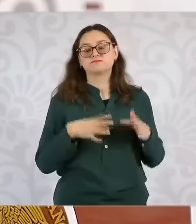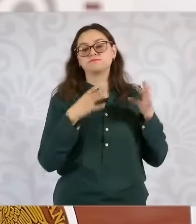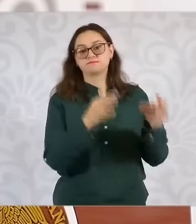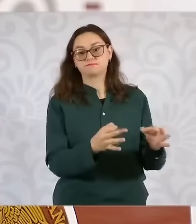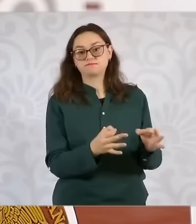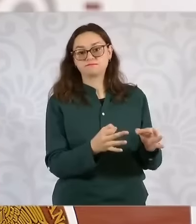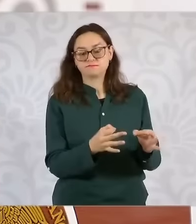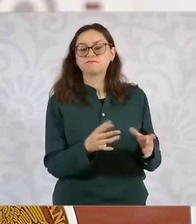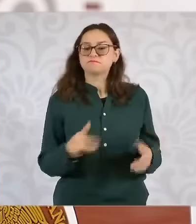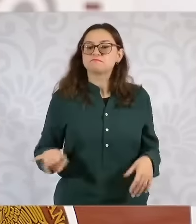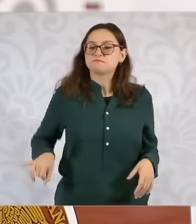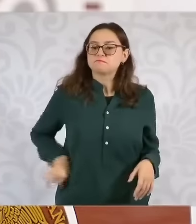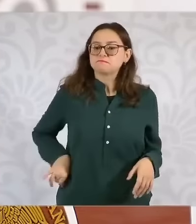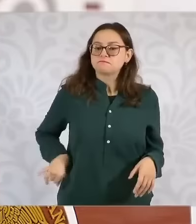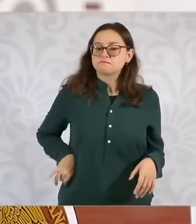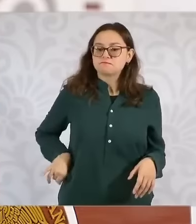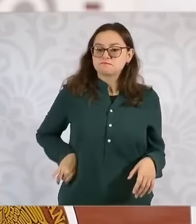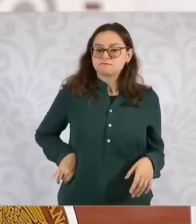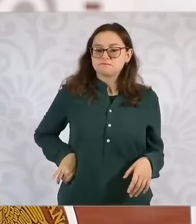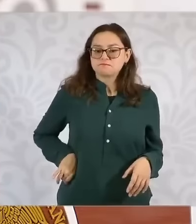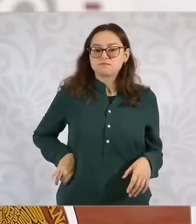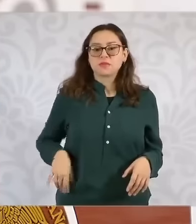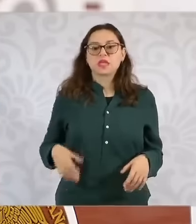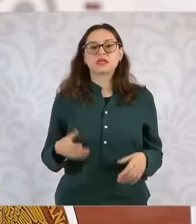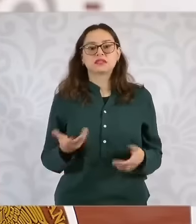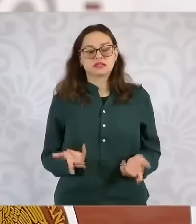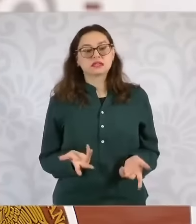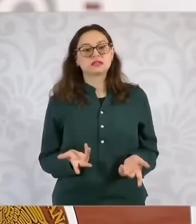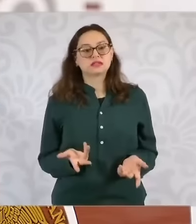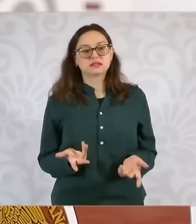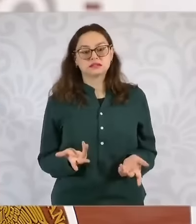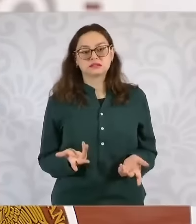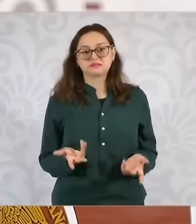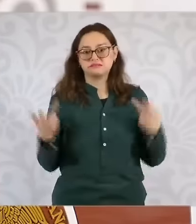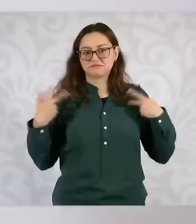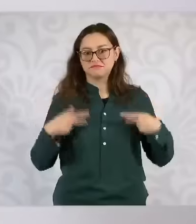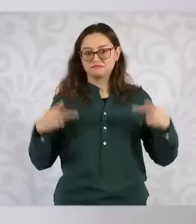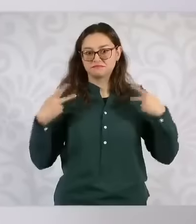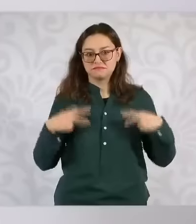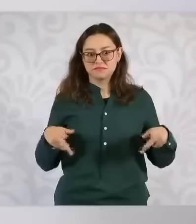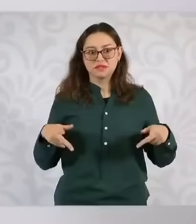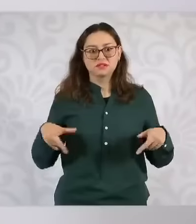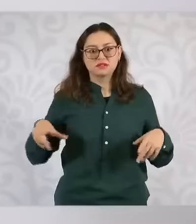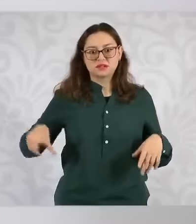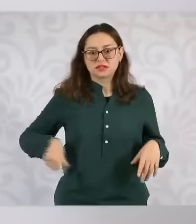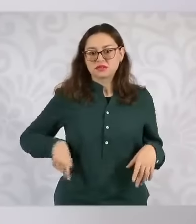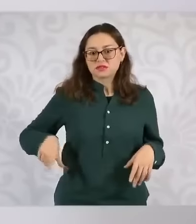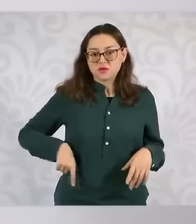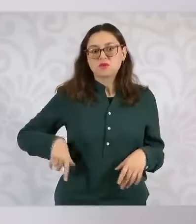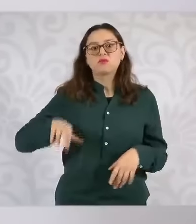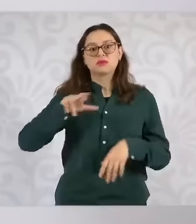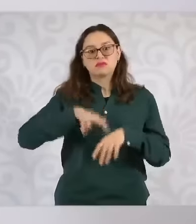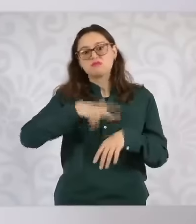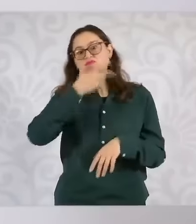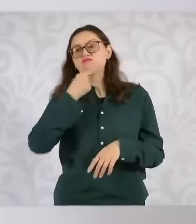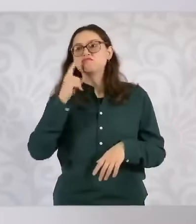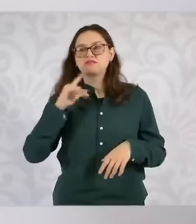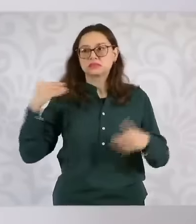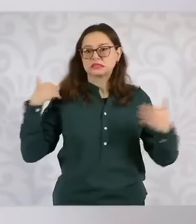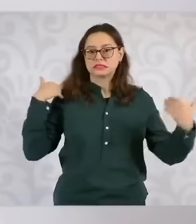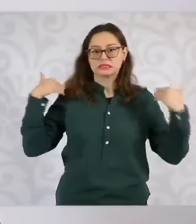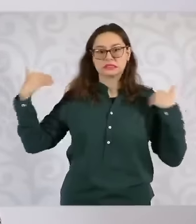Lo interesante también aquí es que hemos tenido una gran demanda de parte de gobernadores y gobernadoras. Están muy interesados la